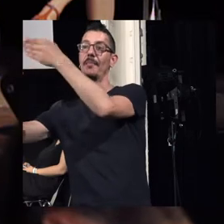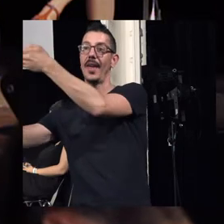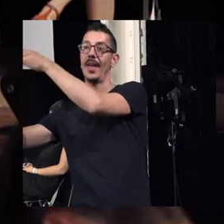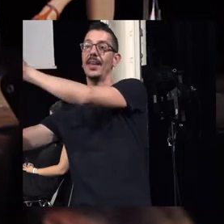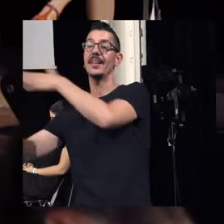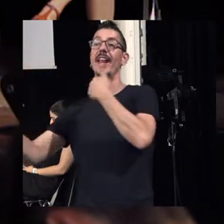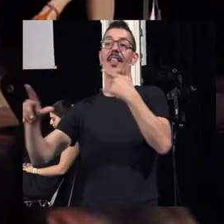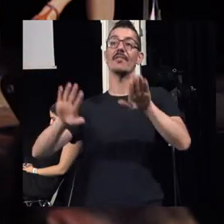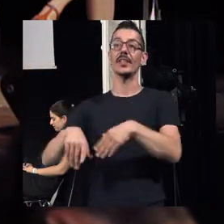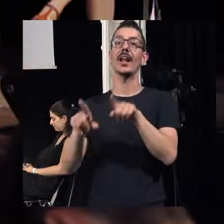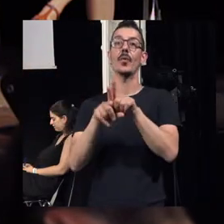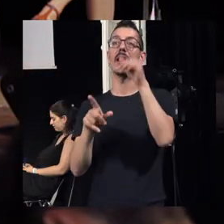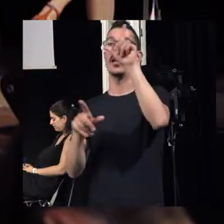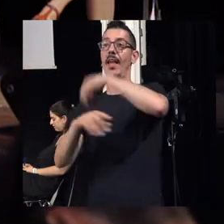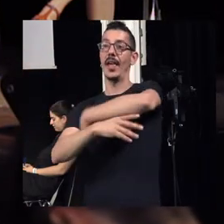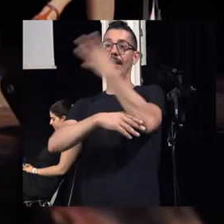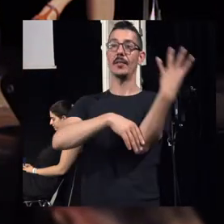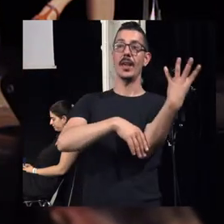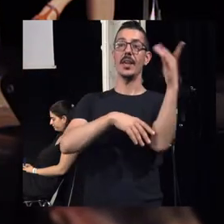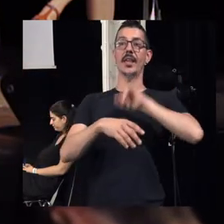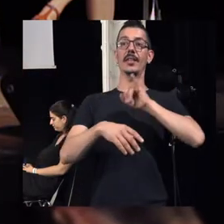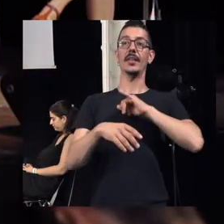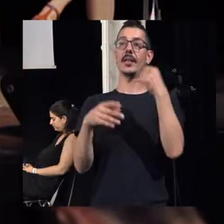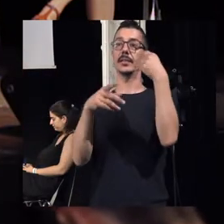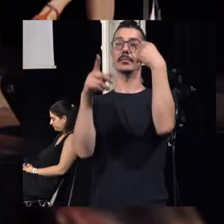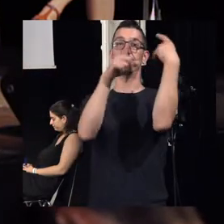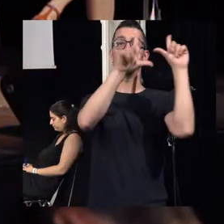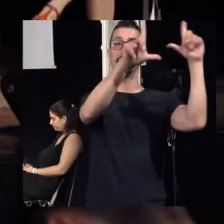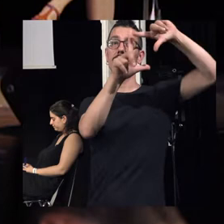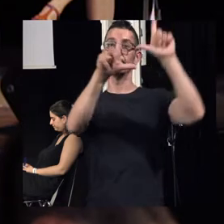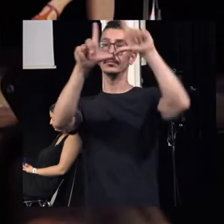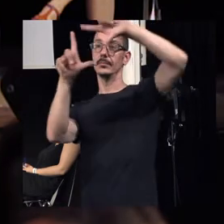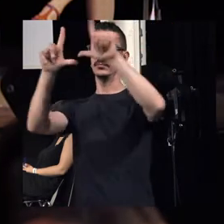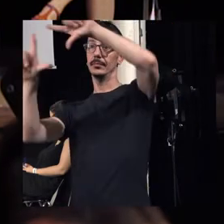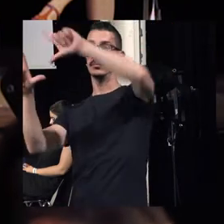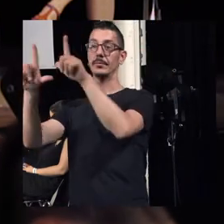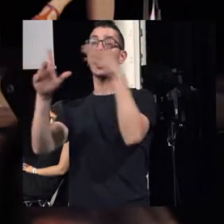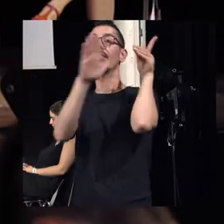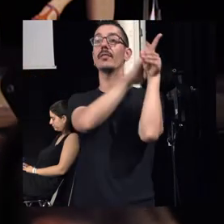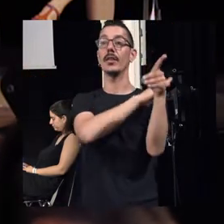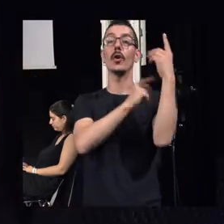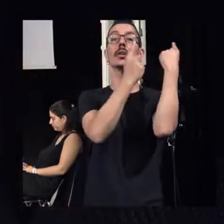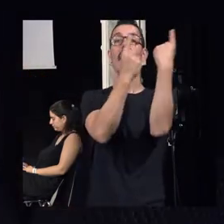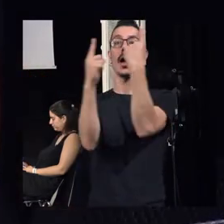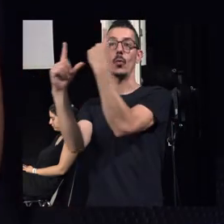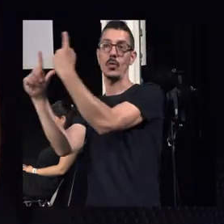pues, pragmática, digamos, en el actuar, y normativamente a partir de la definición de la cajita.